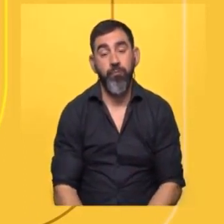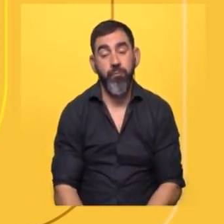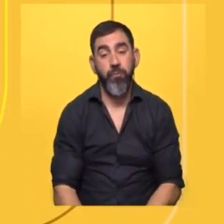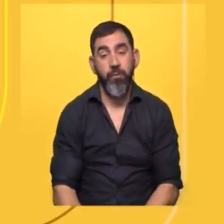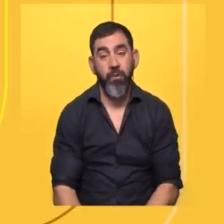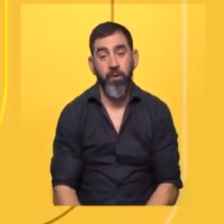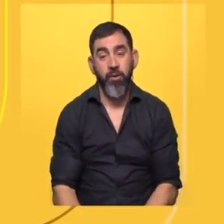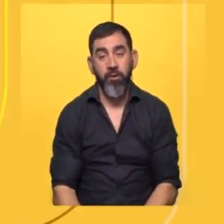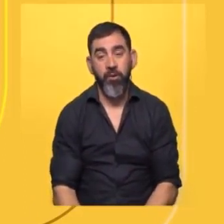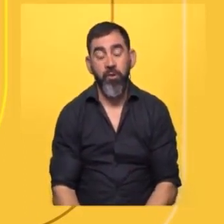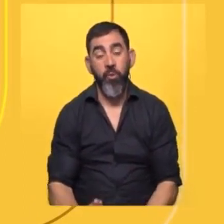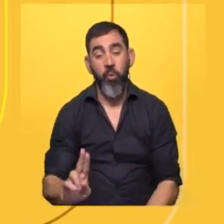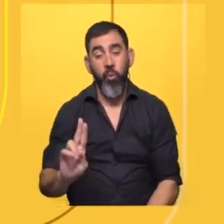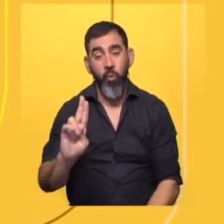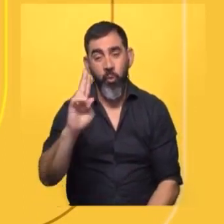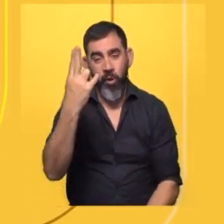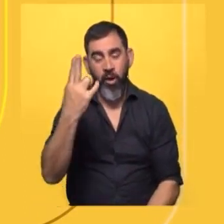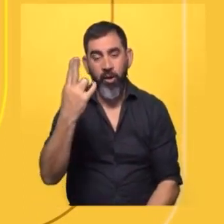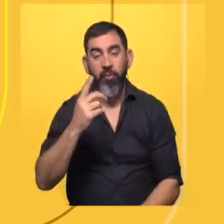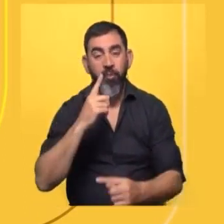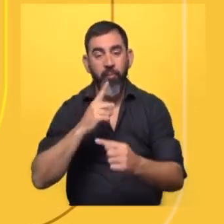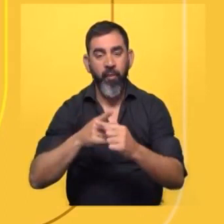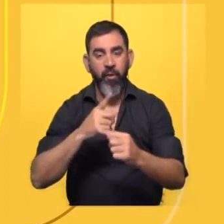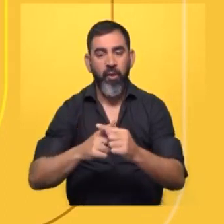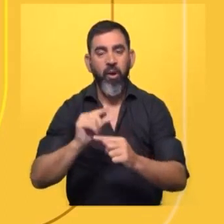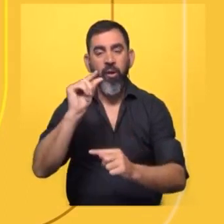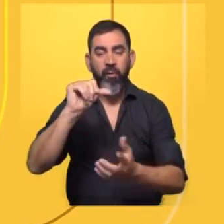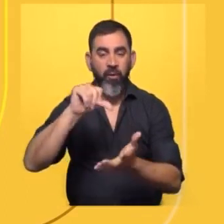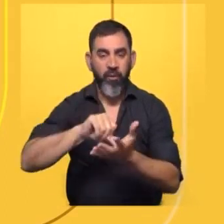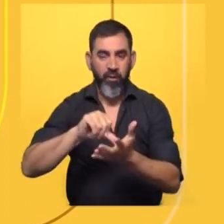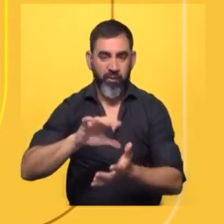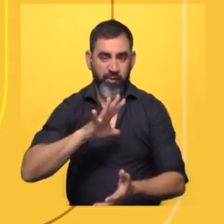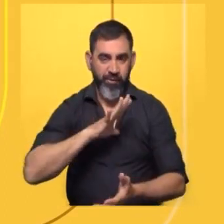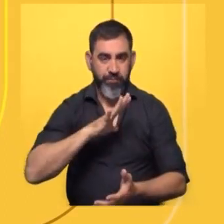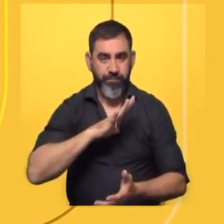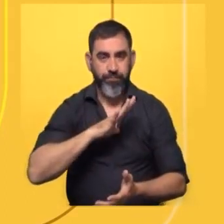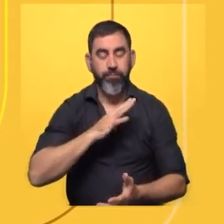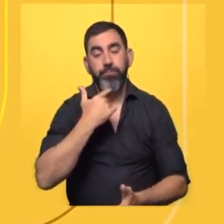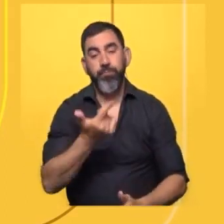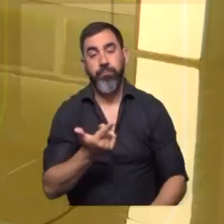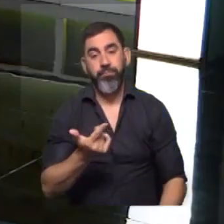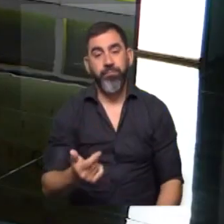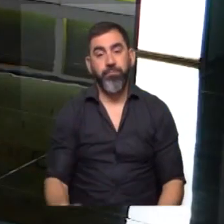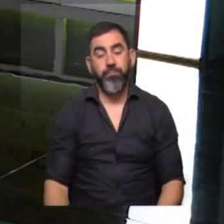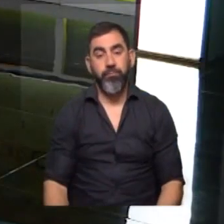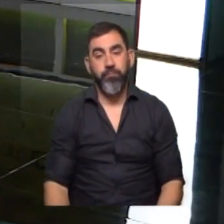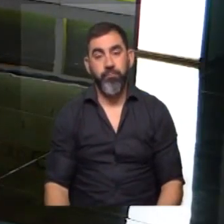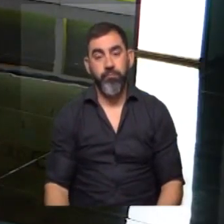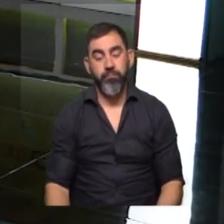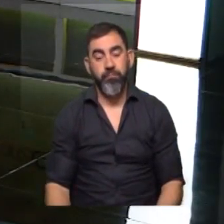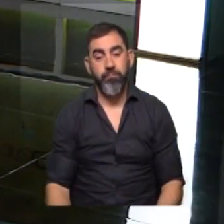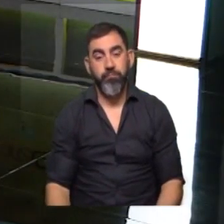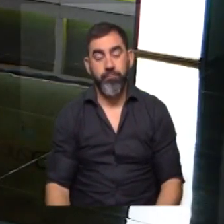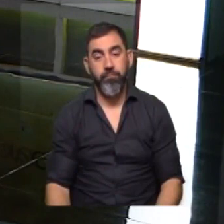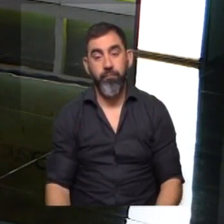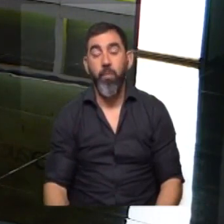desde Uruguay tiene una ventaja que tienen pocos países y puede ser medio contraintuitivo, pero es su